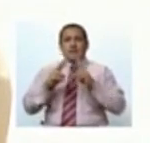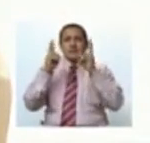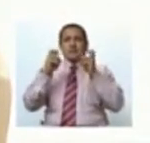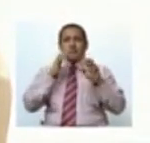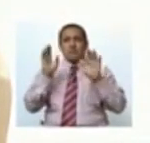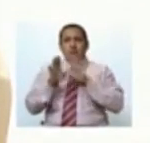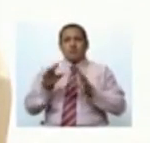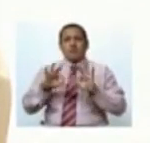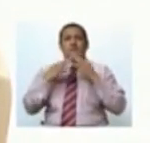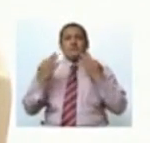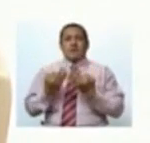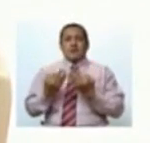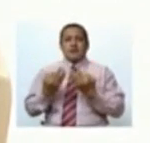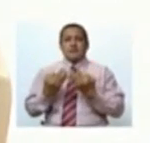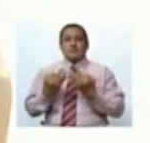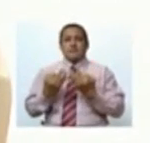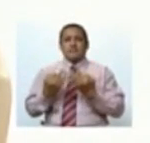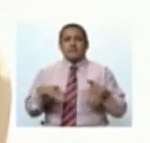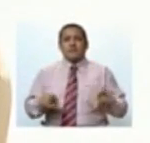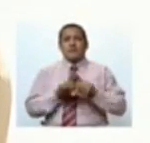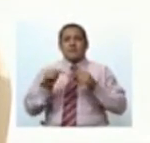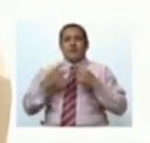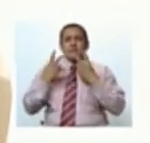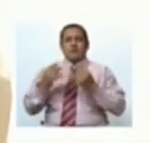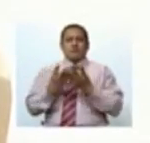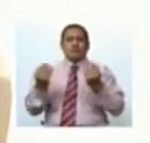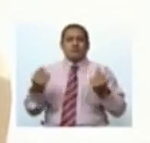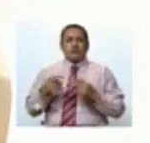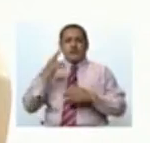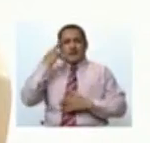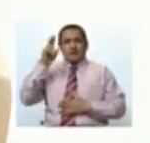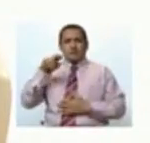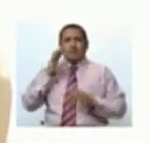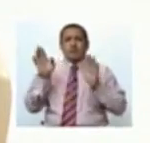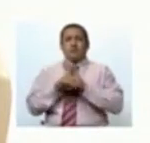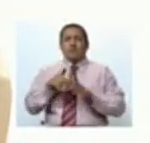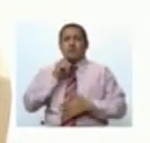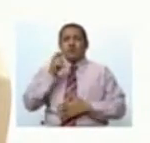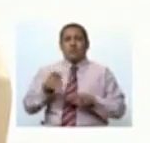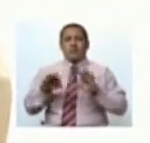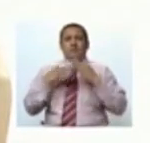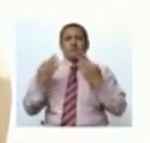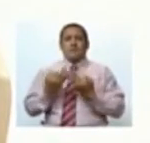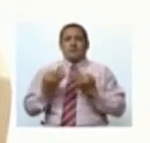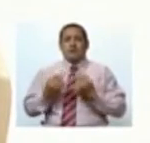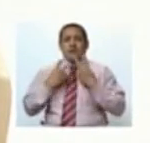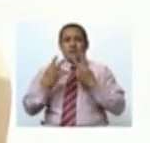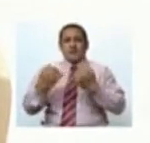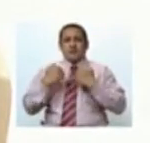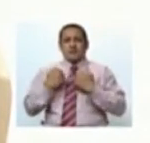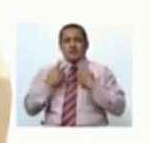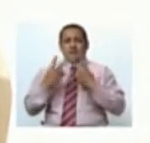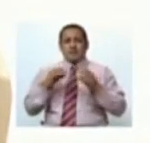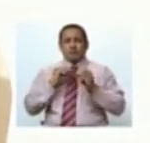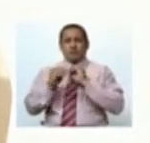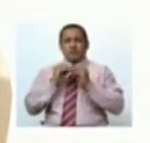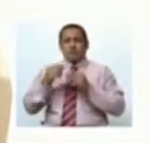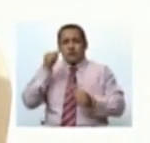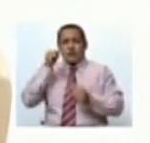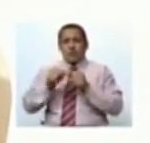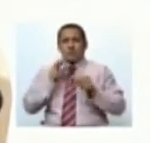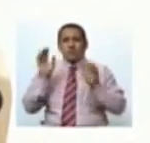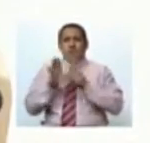todo en el ámbito de familia, ¿no? Habían suficientes causas para que el juez de familia tuviera en cuenta